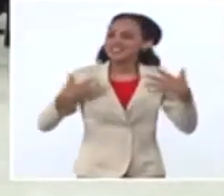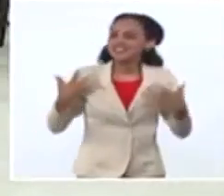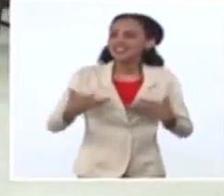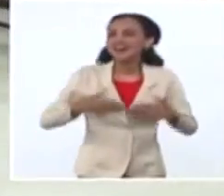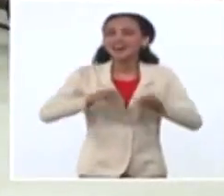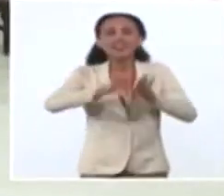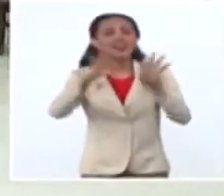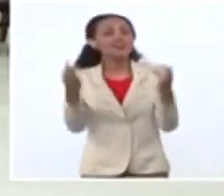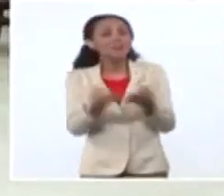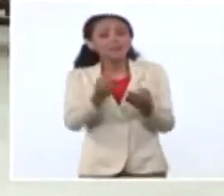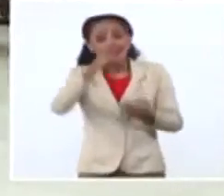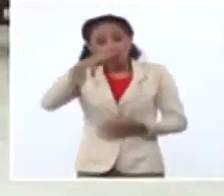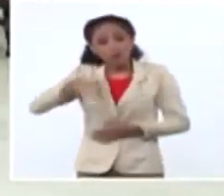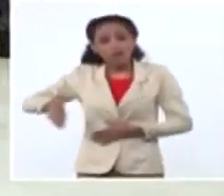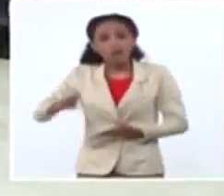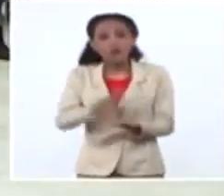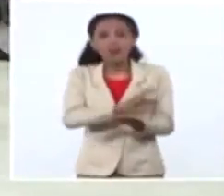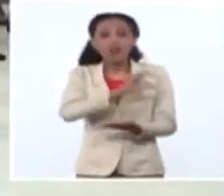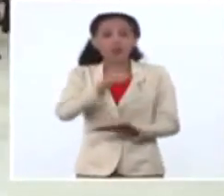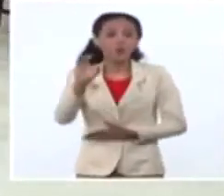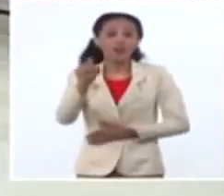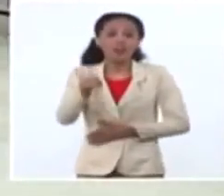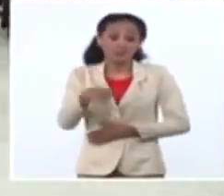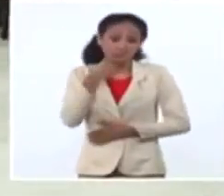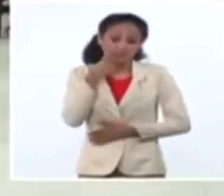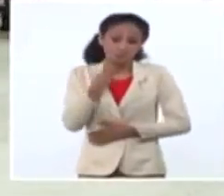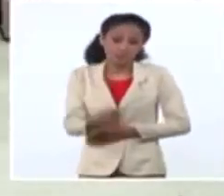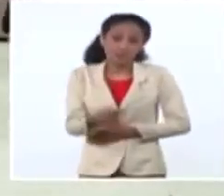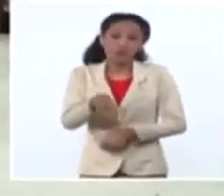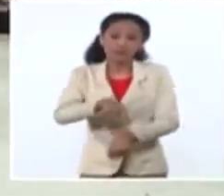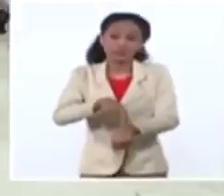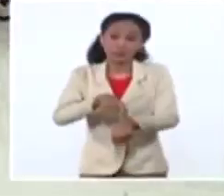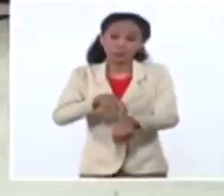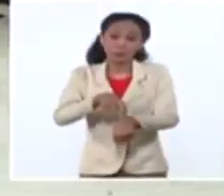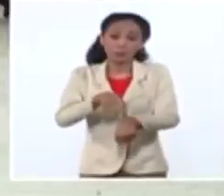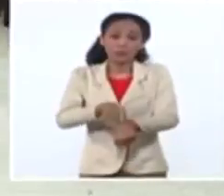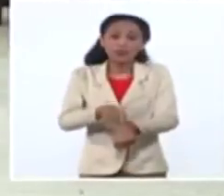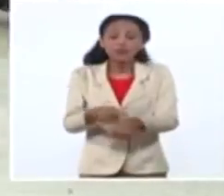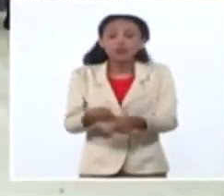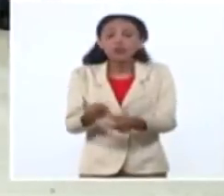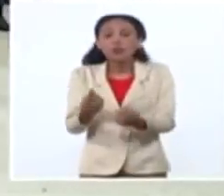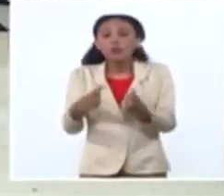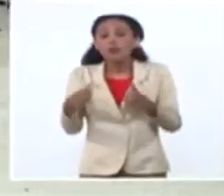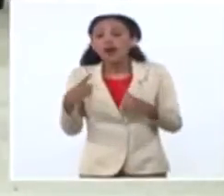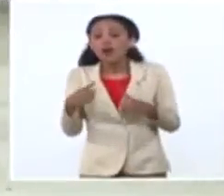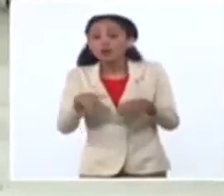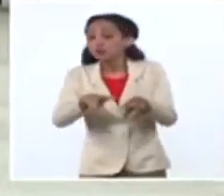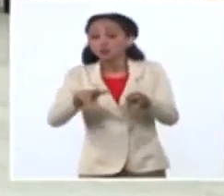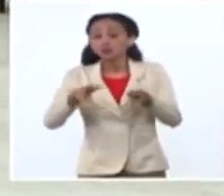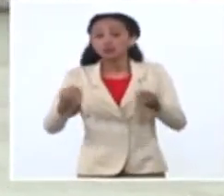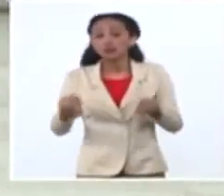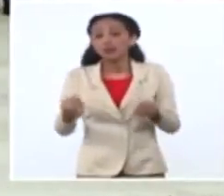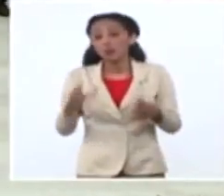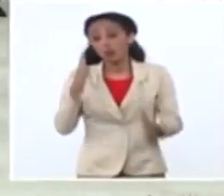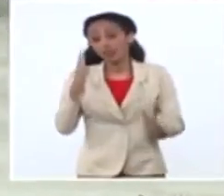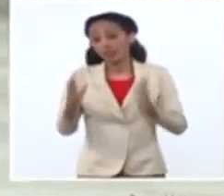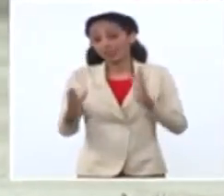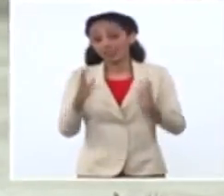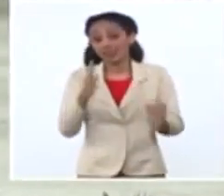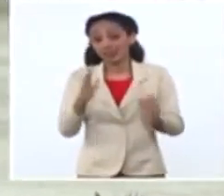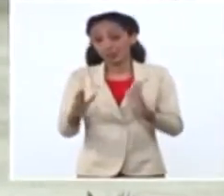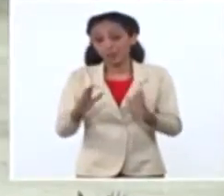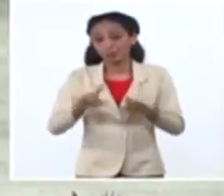los niños ante este momento de oportunidad que se abre ante